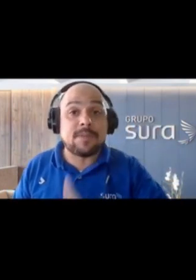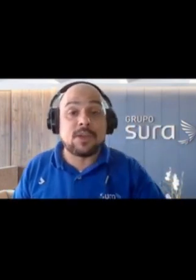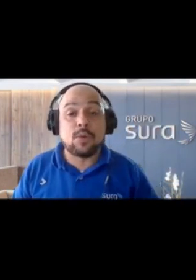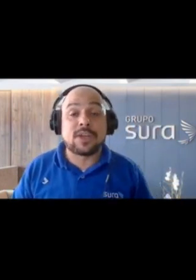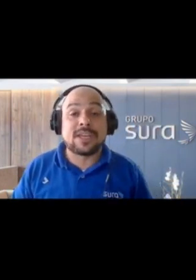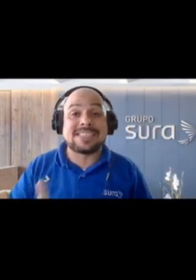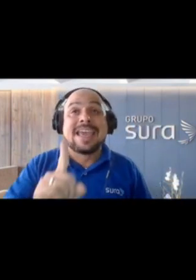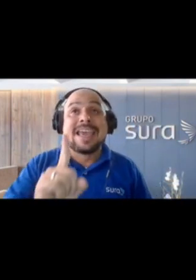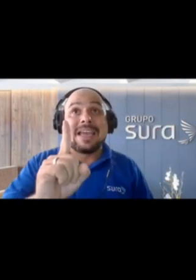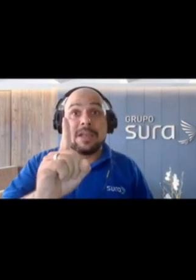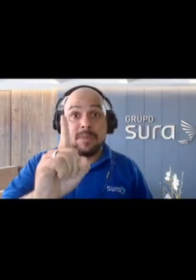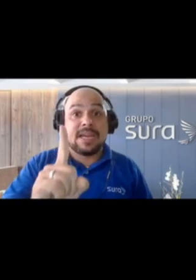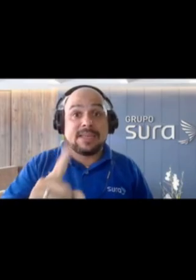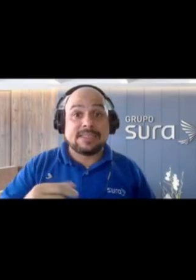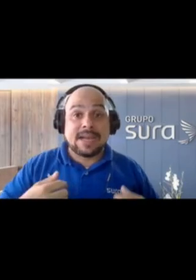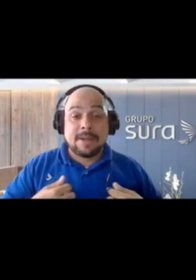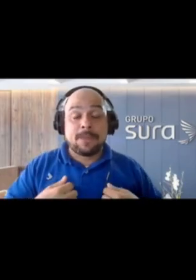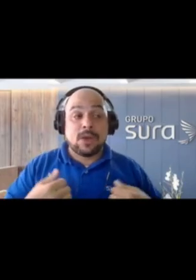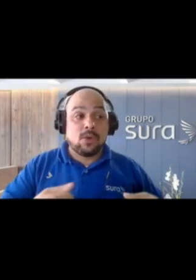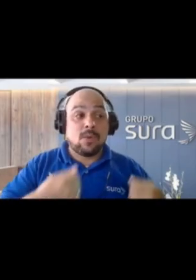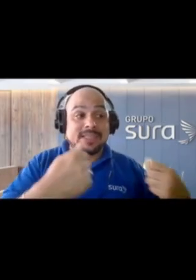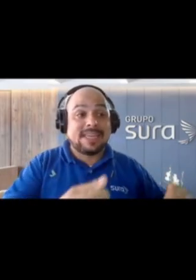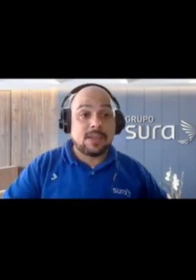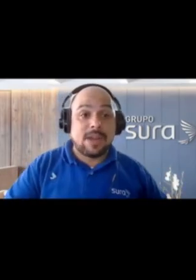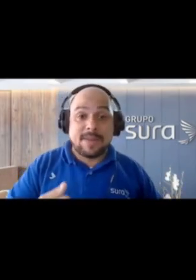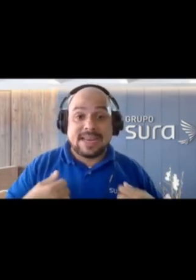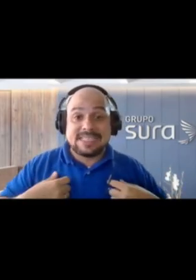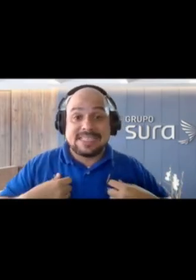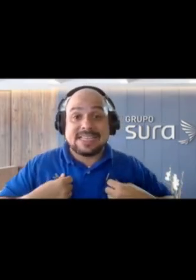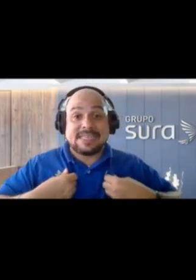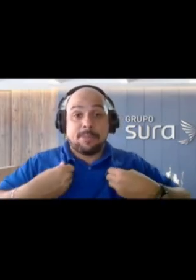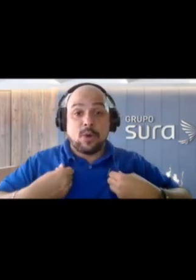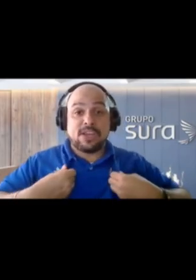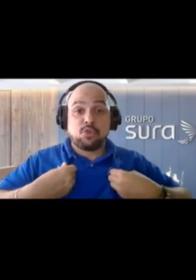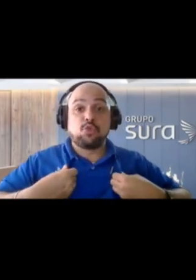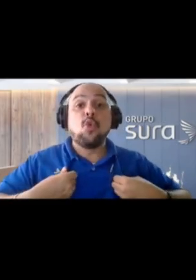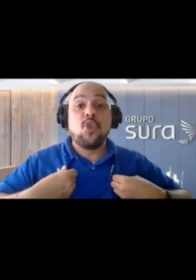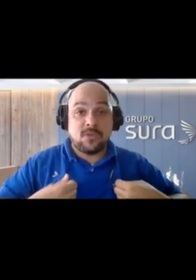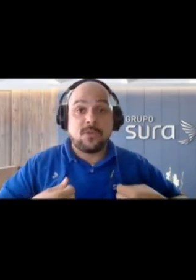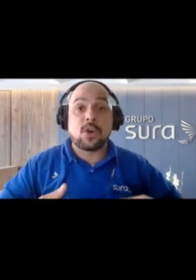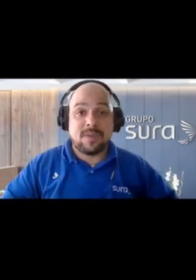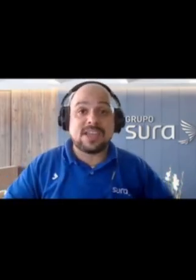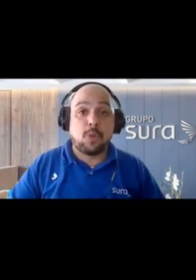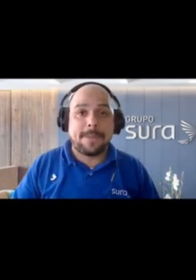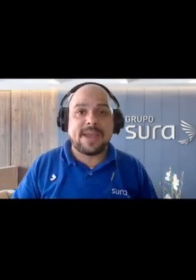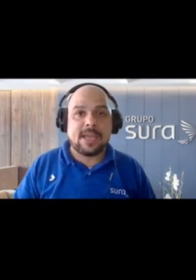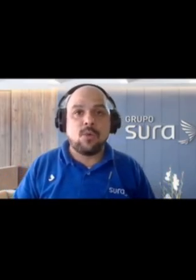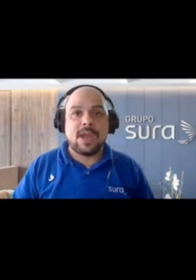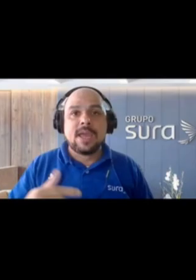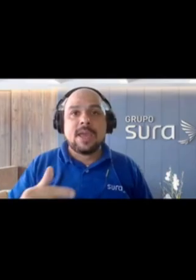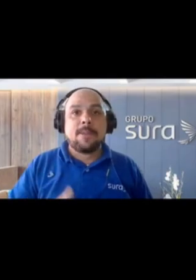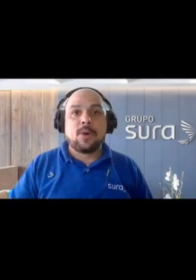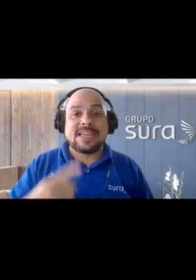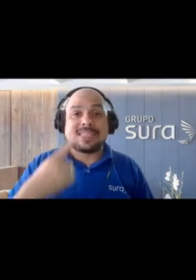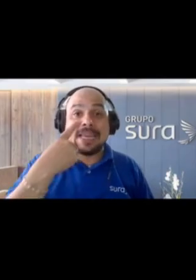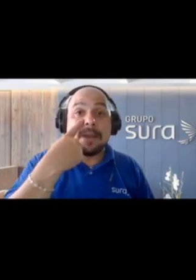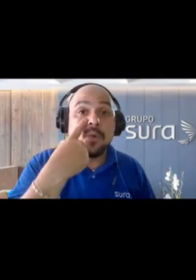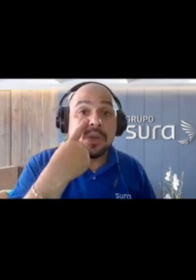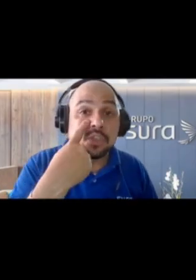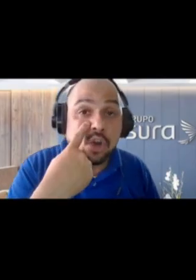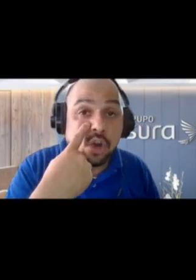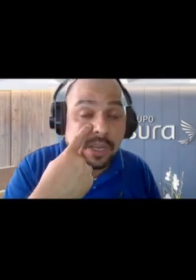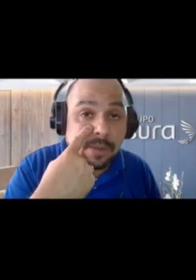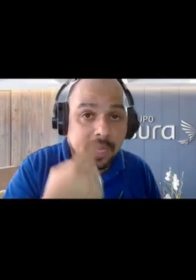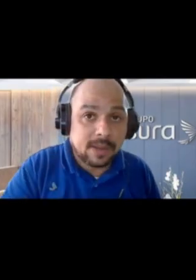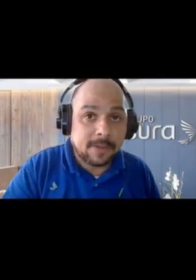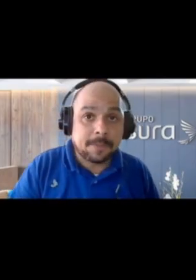digo enfrentamiento porque es que el brigadista, cuando va a atender una emergencia, se pone su uniforme de superhéroe, porque es